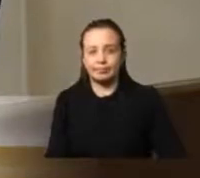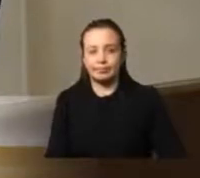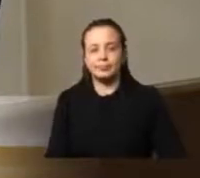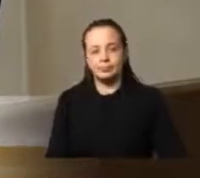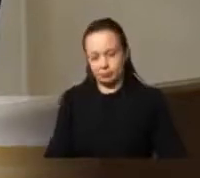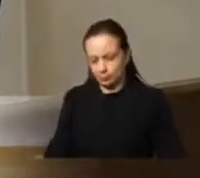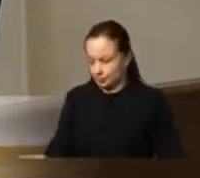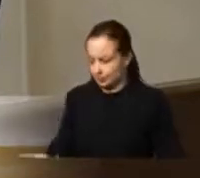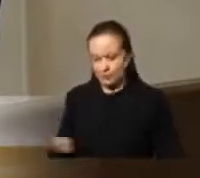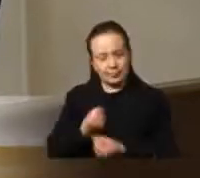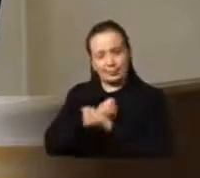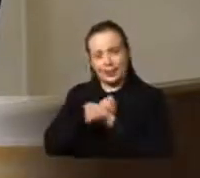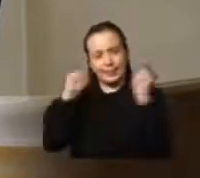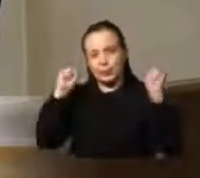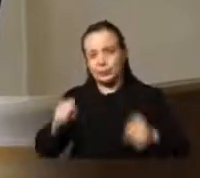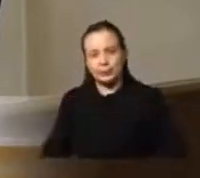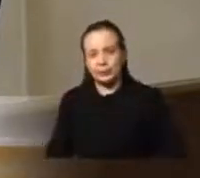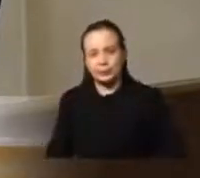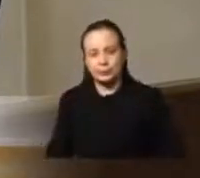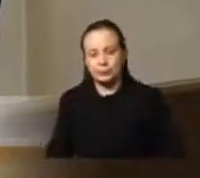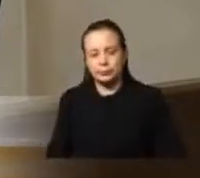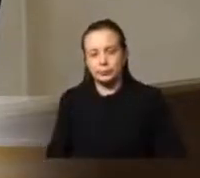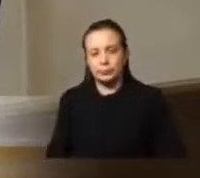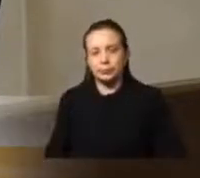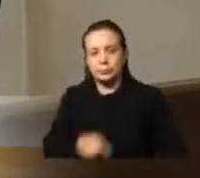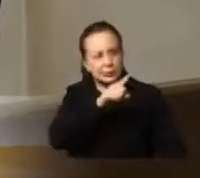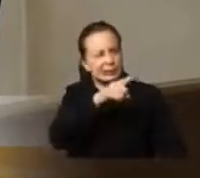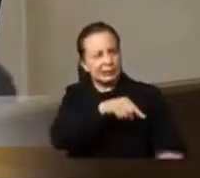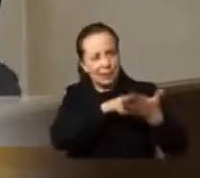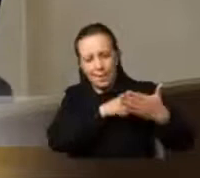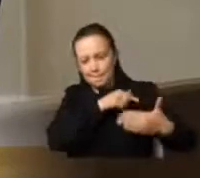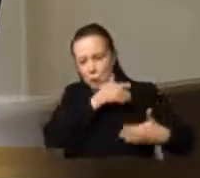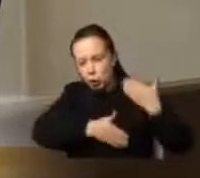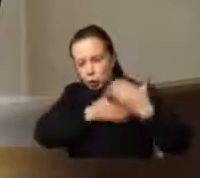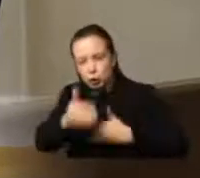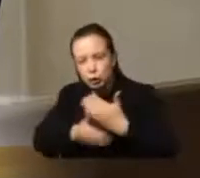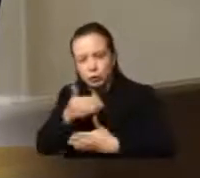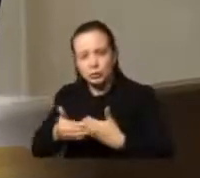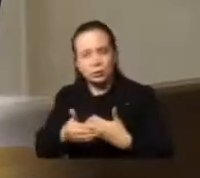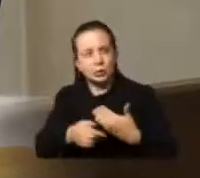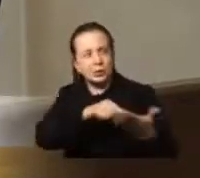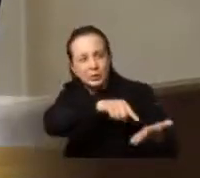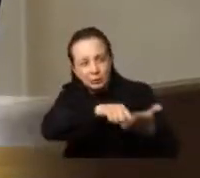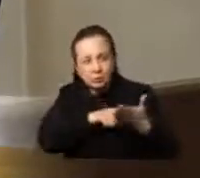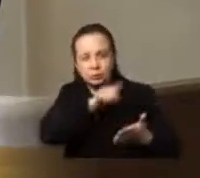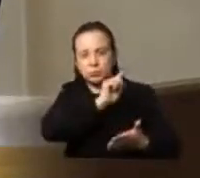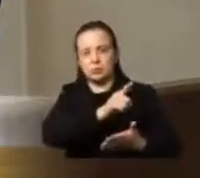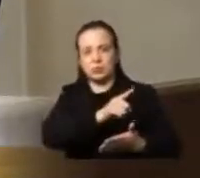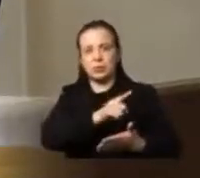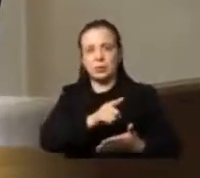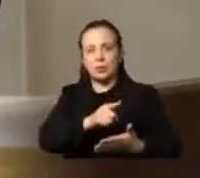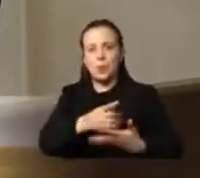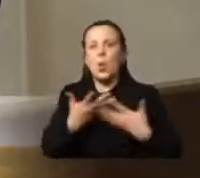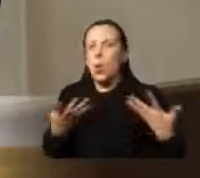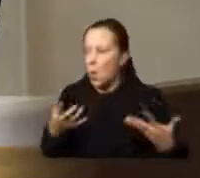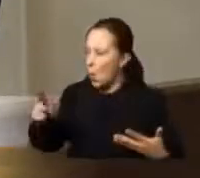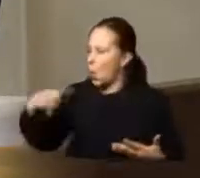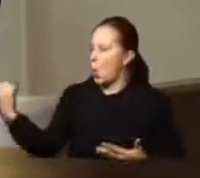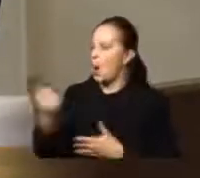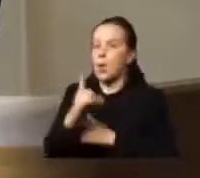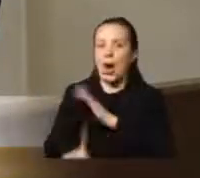No puede ser considerado procedimientos correctos en el marco de la